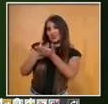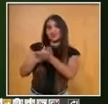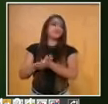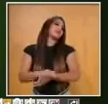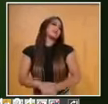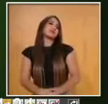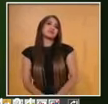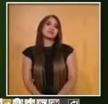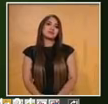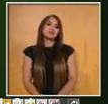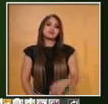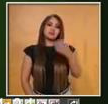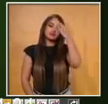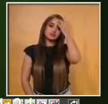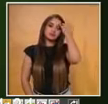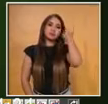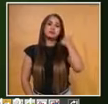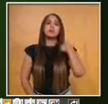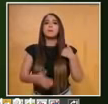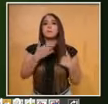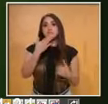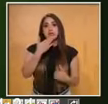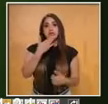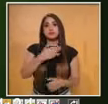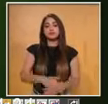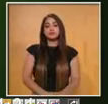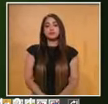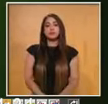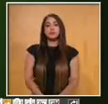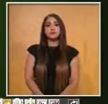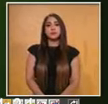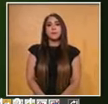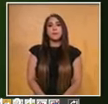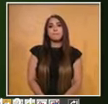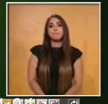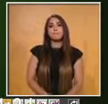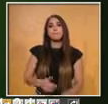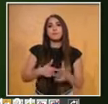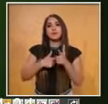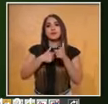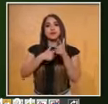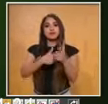bien. Vamos bien, pequeños. Siguiente.